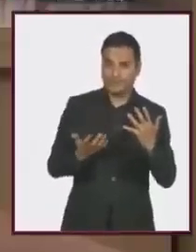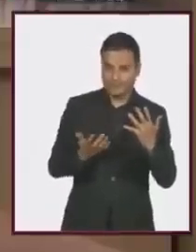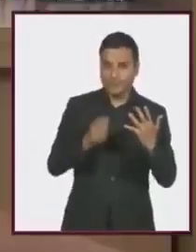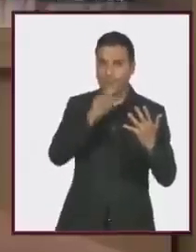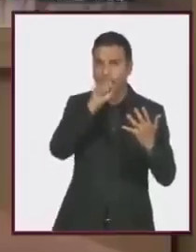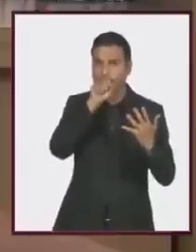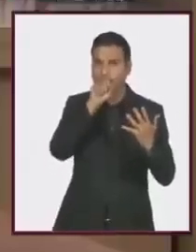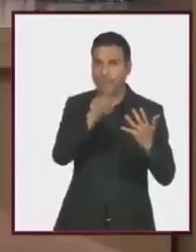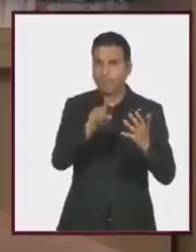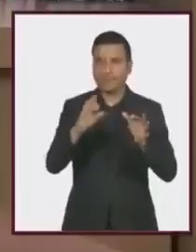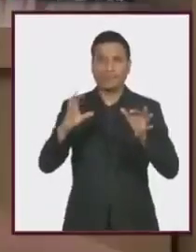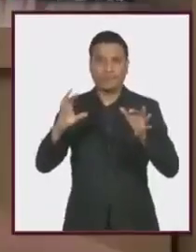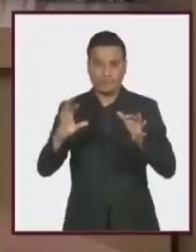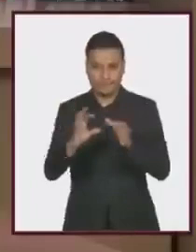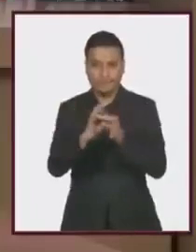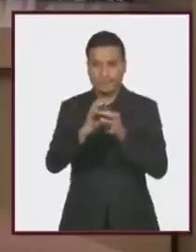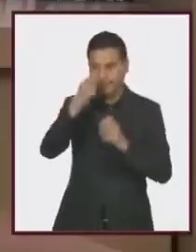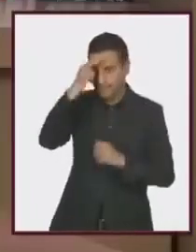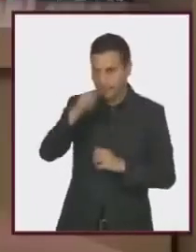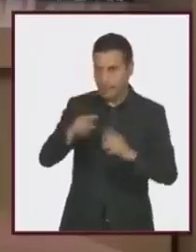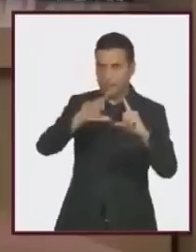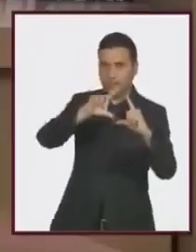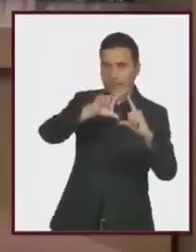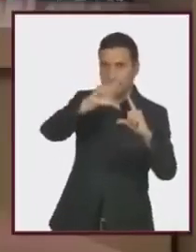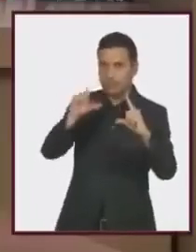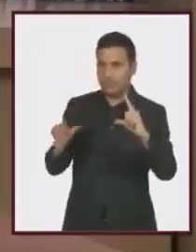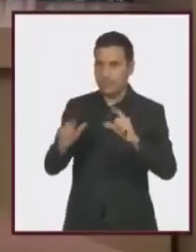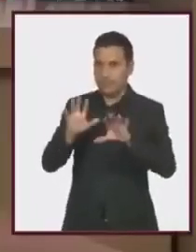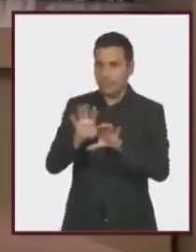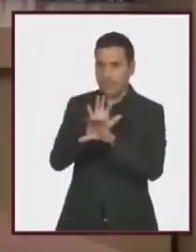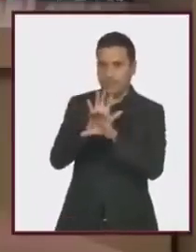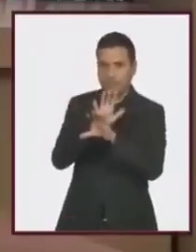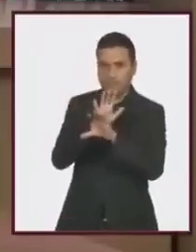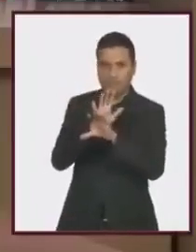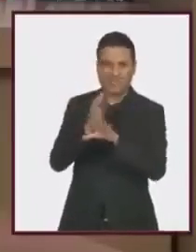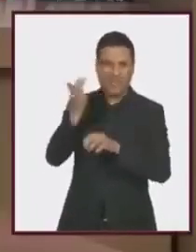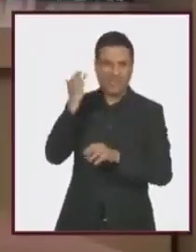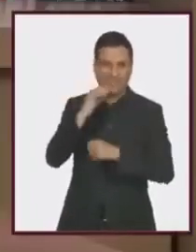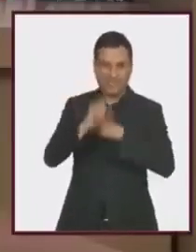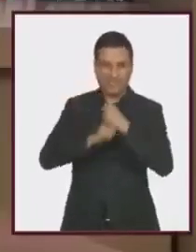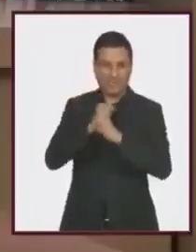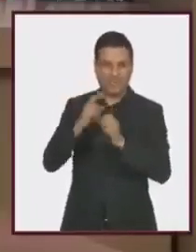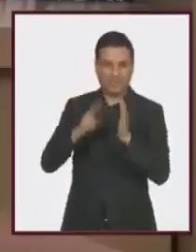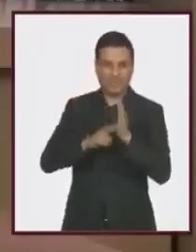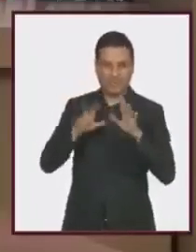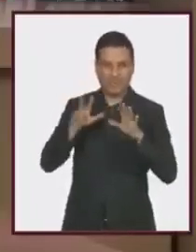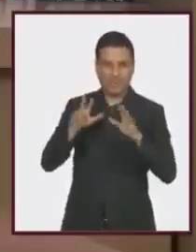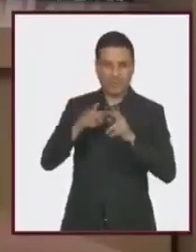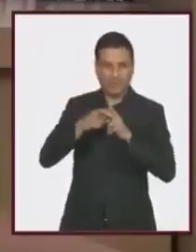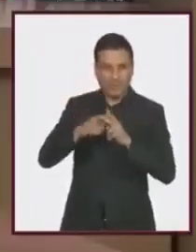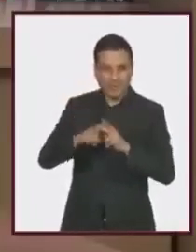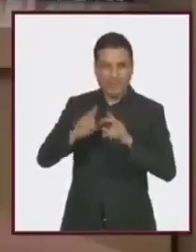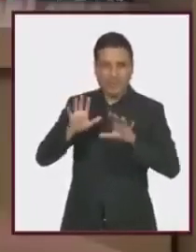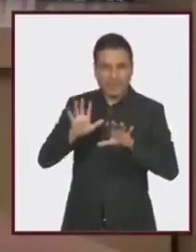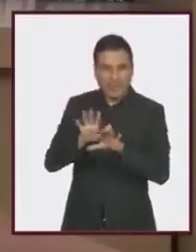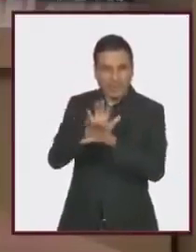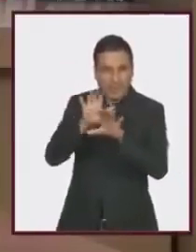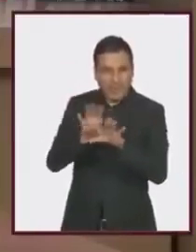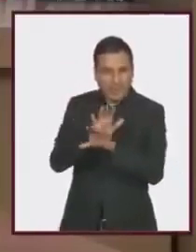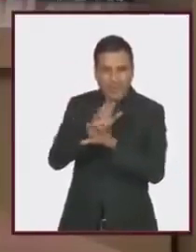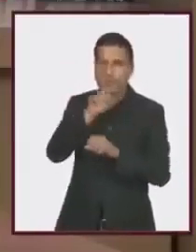también para la transformación del país a partir del 2018, que se plantea un cambio en